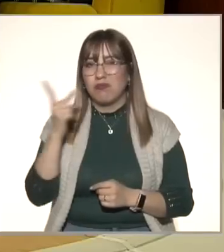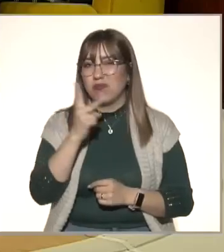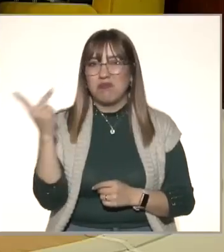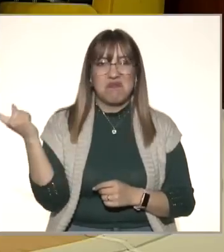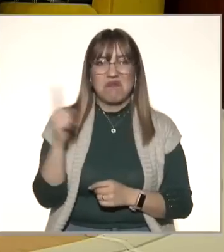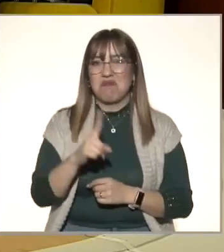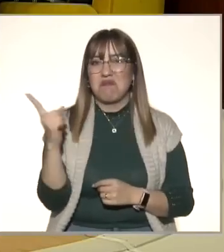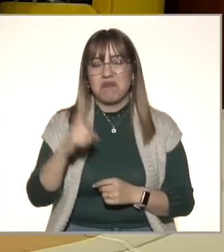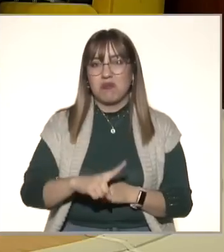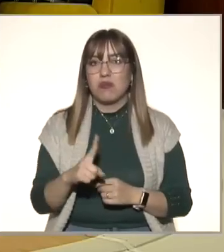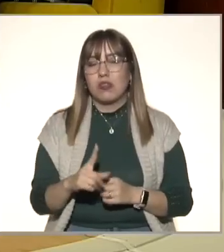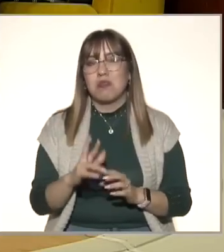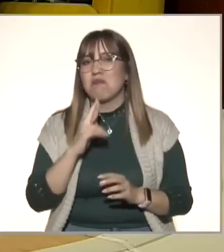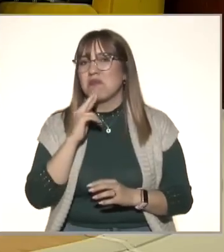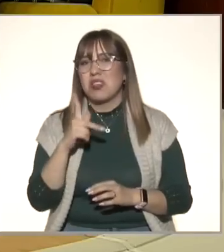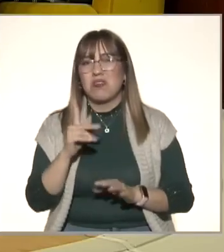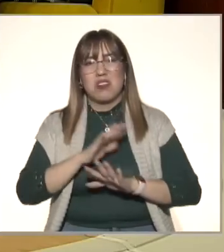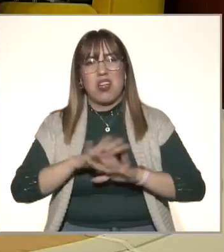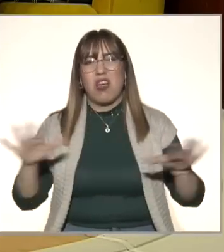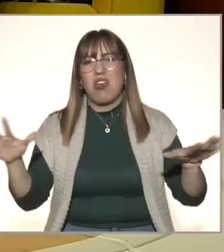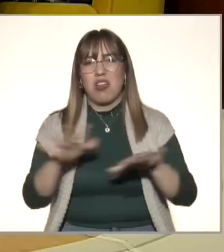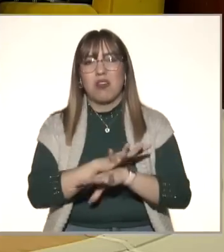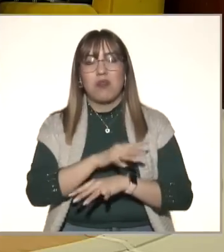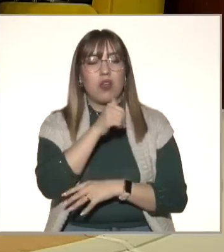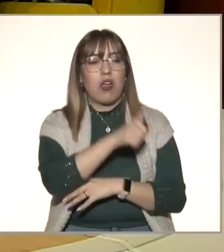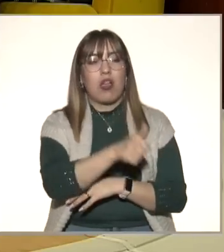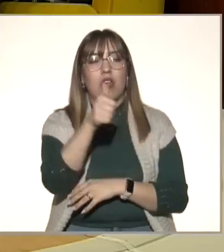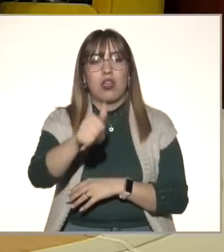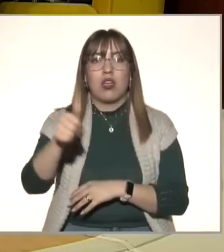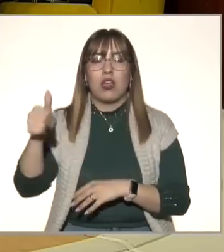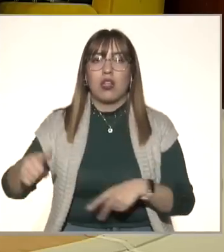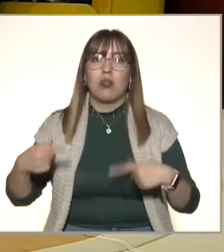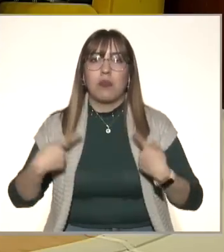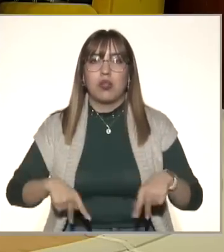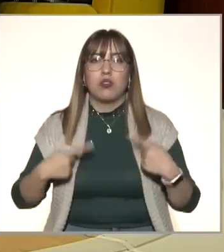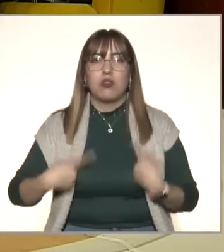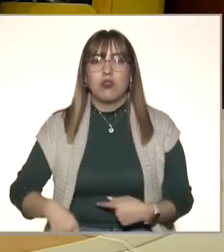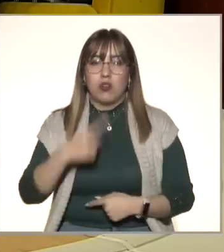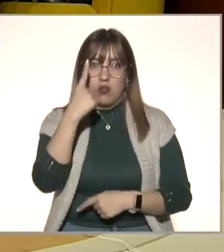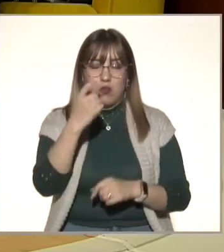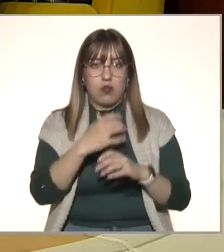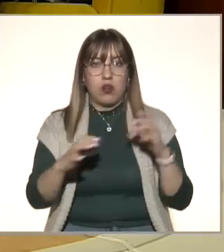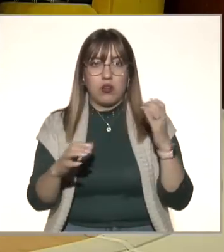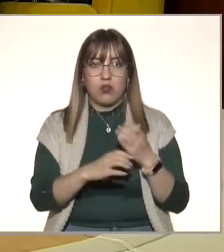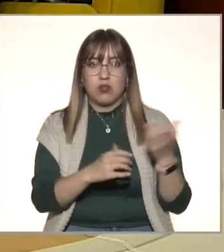Y entonces es una manera, tal vez, pues que